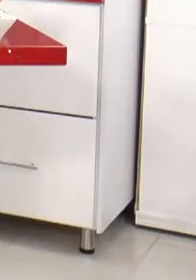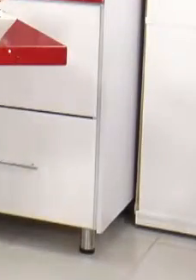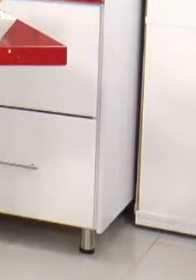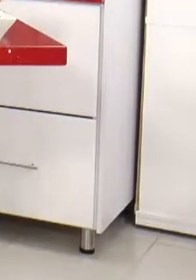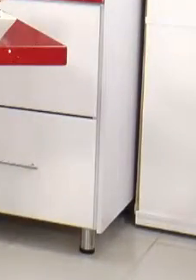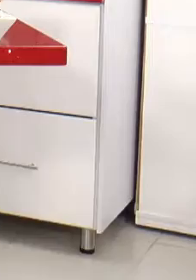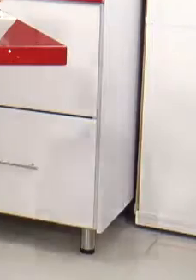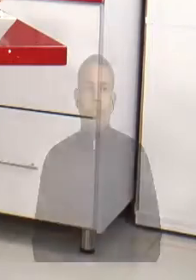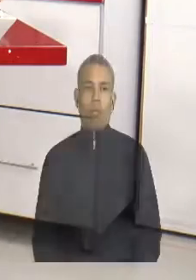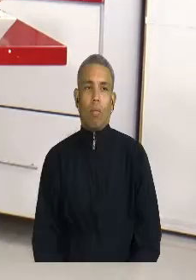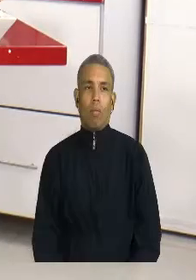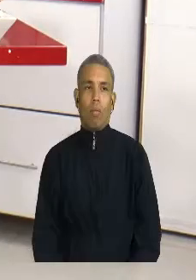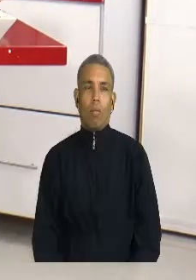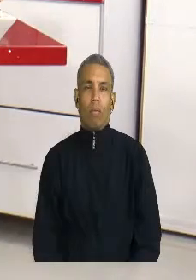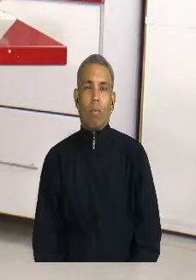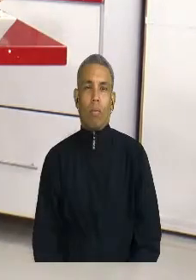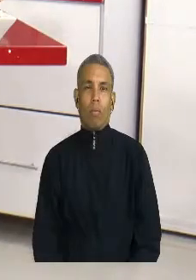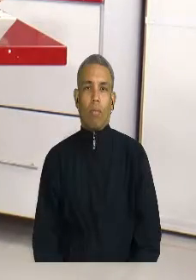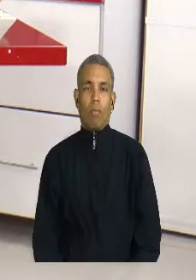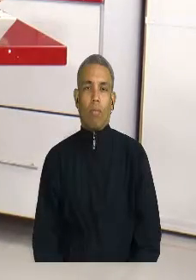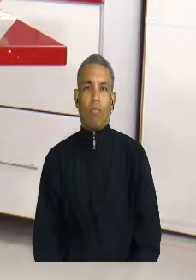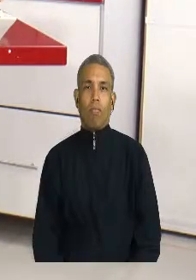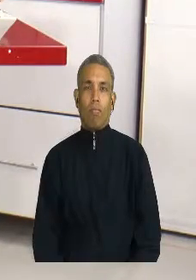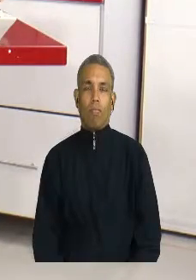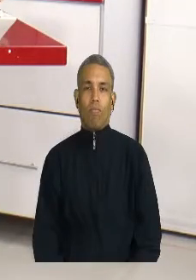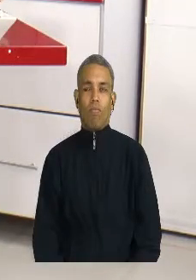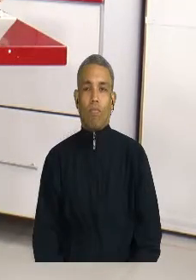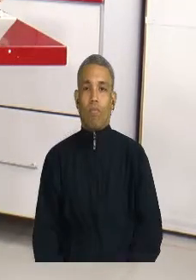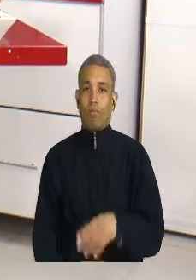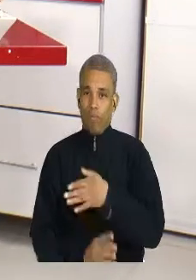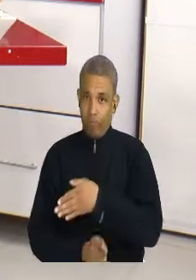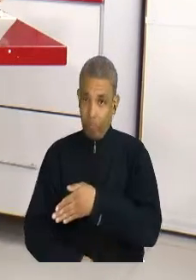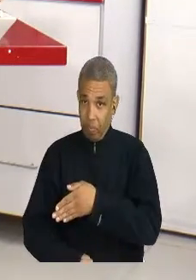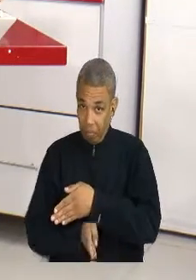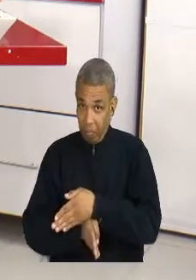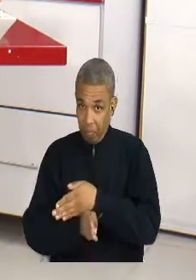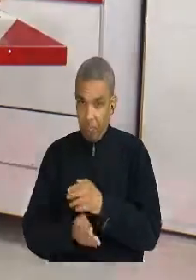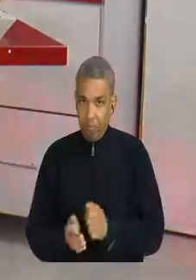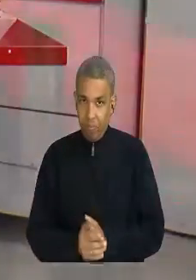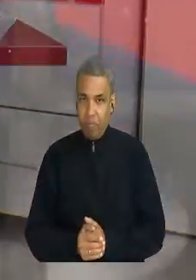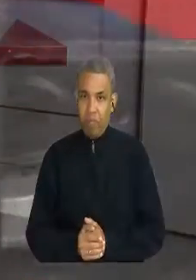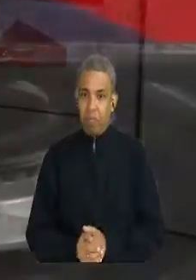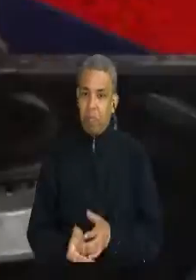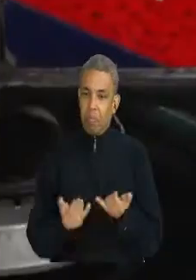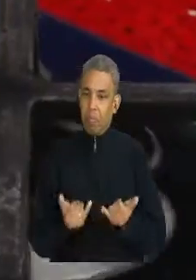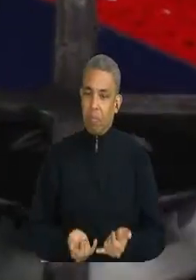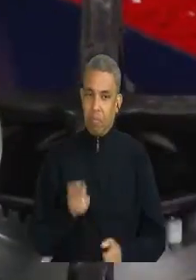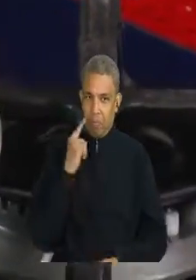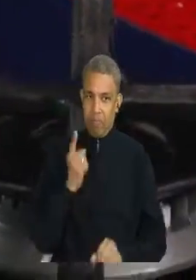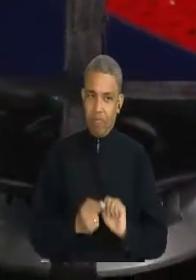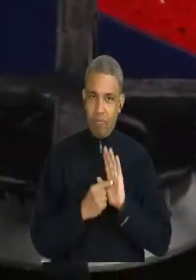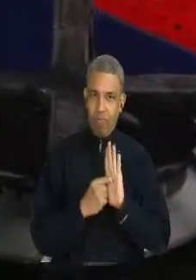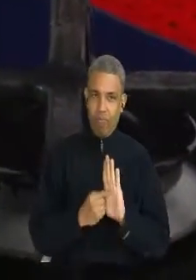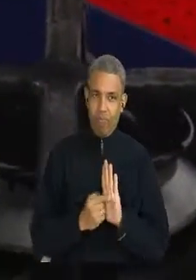Continuamos con nuestro programa, queridos televidentes, y bueno, aquí mientras la pausita nosotros pusimos a calentar en una sartén